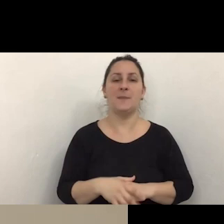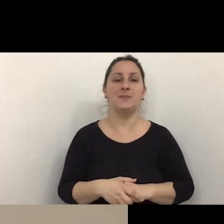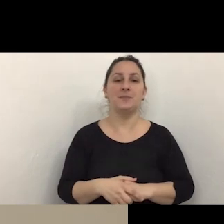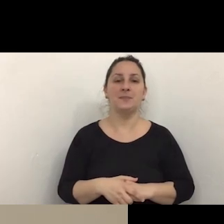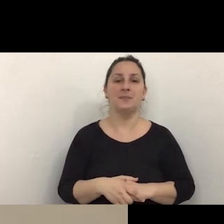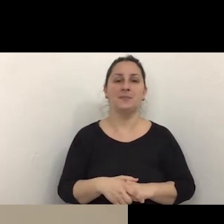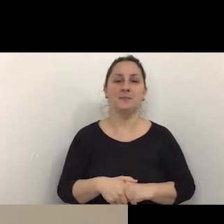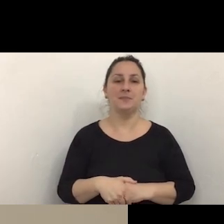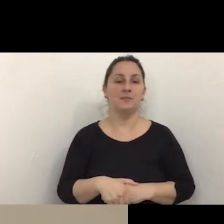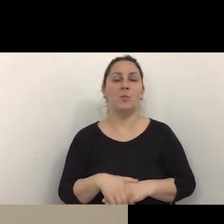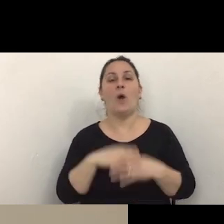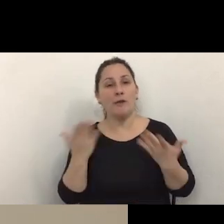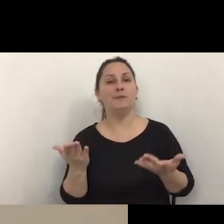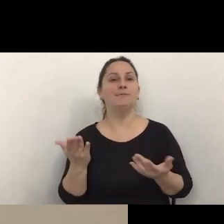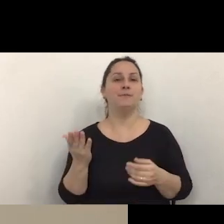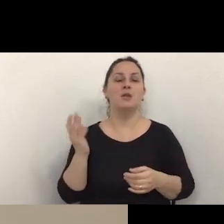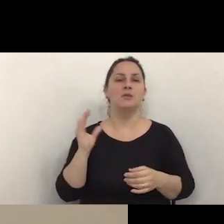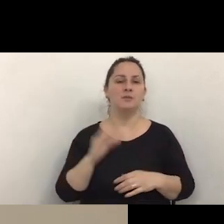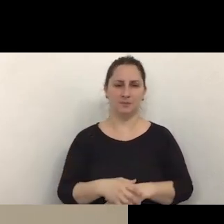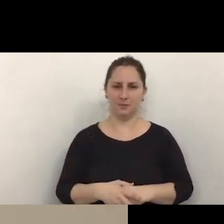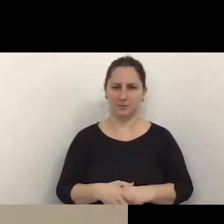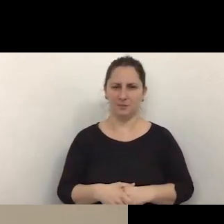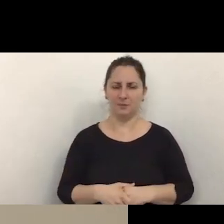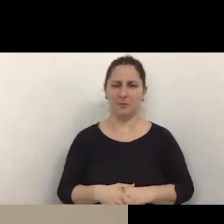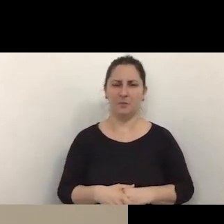basta absolutamente, porque